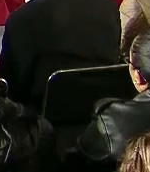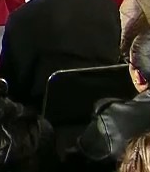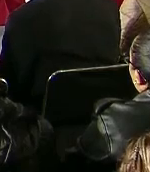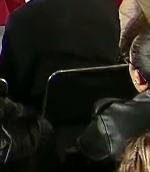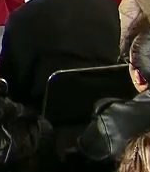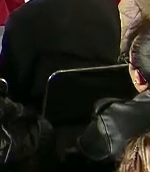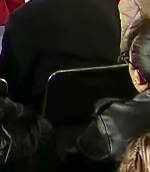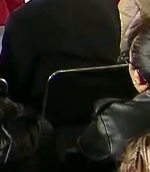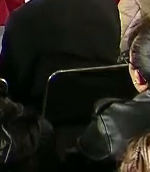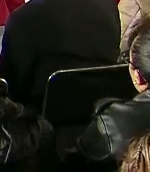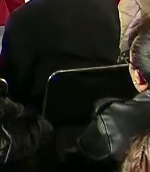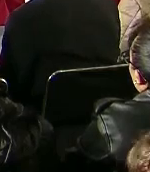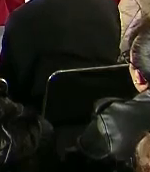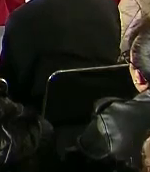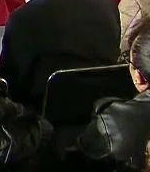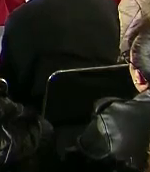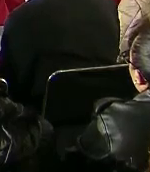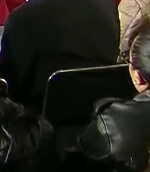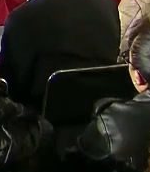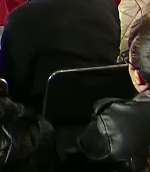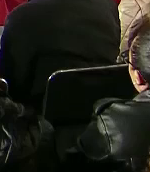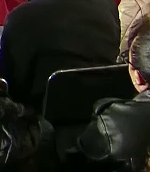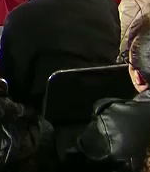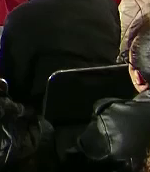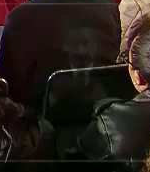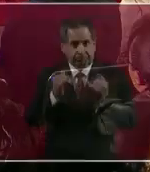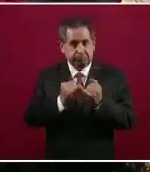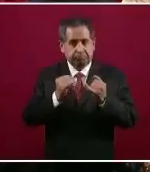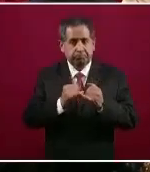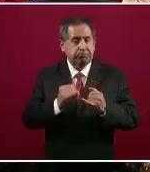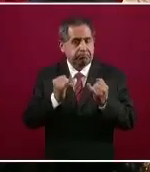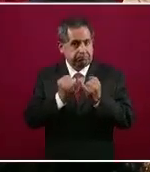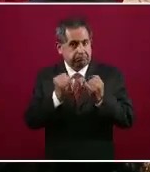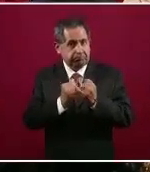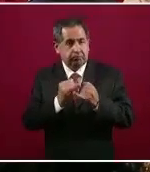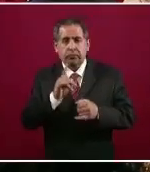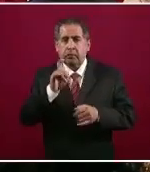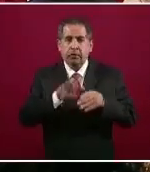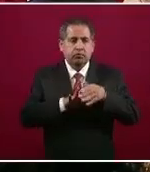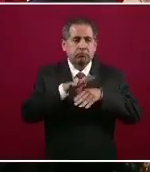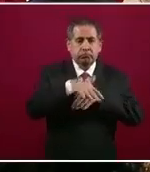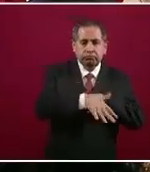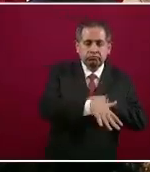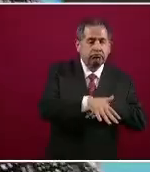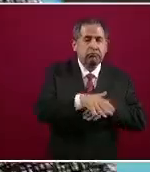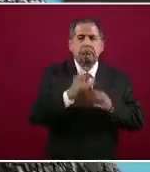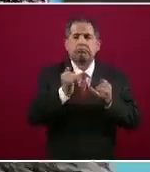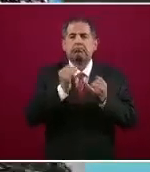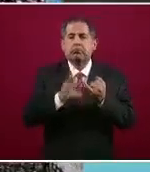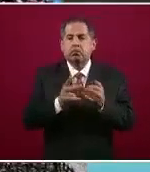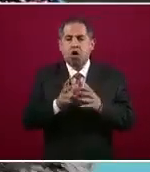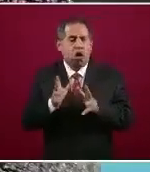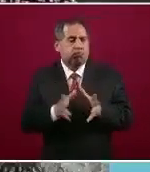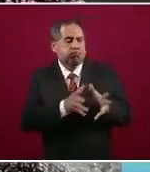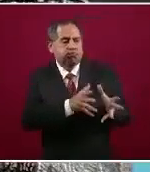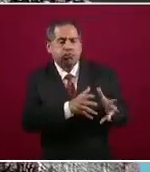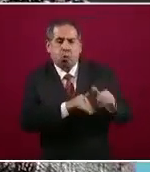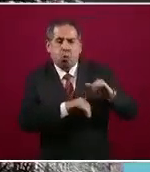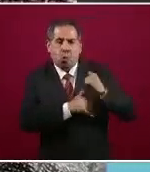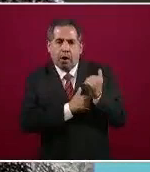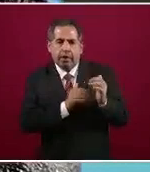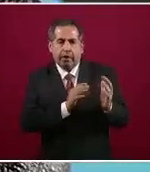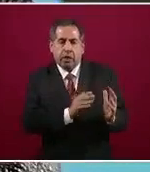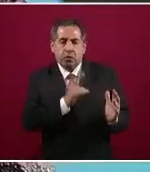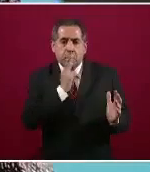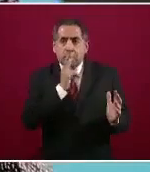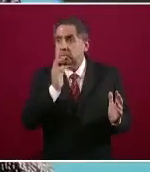dinero, de repente tienen que sacar más dinero para atender emergencias, de repente tienen que guardar el agua para reservarla. Entonces tenemos que hacer un manejo y es